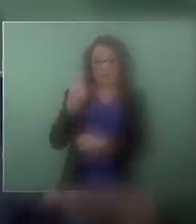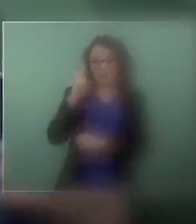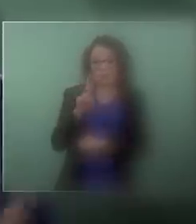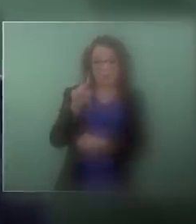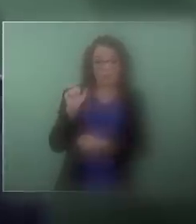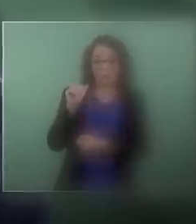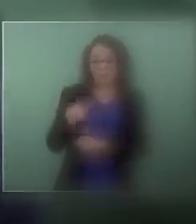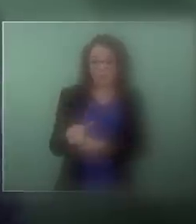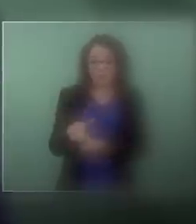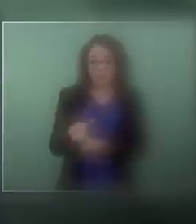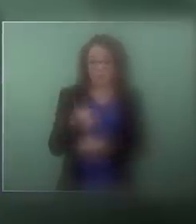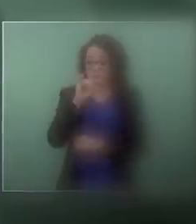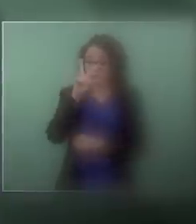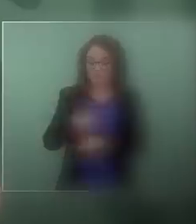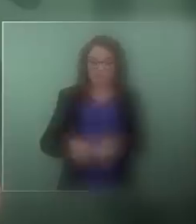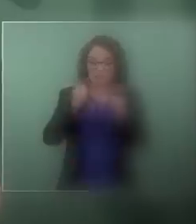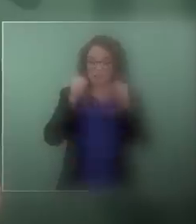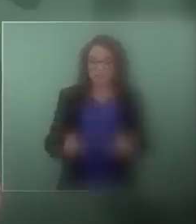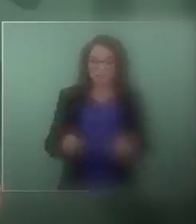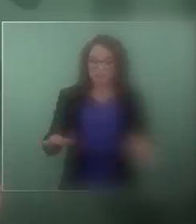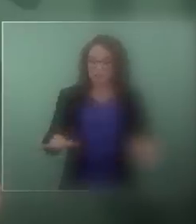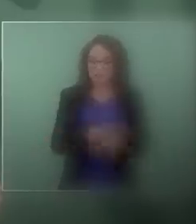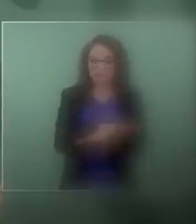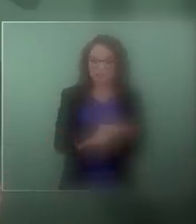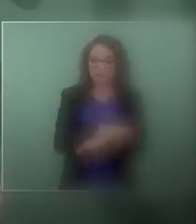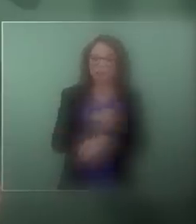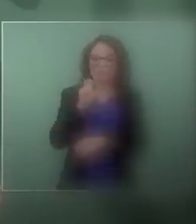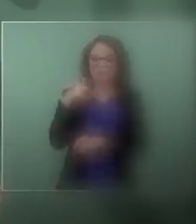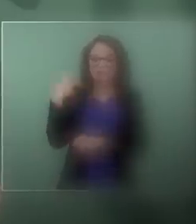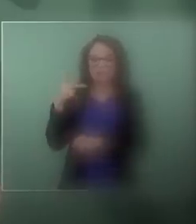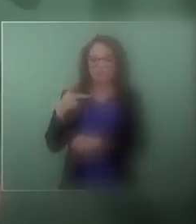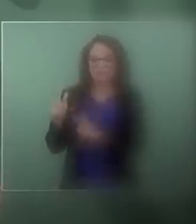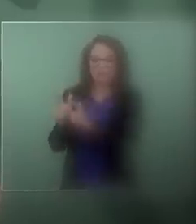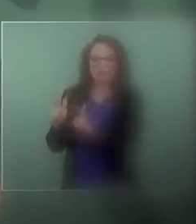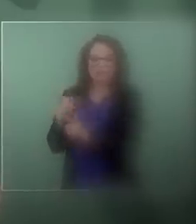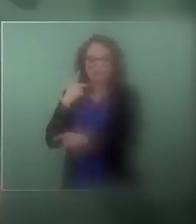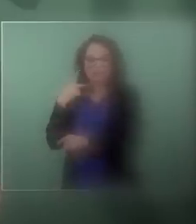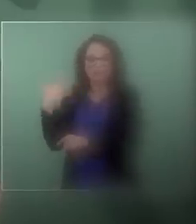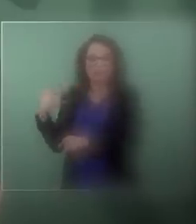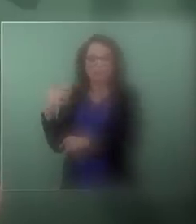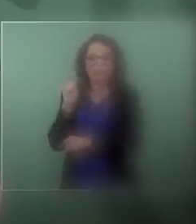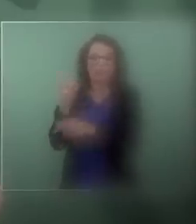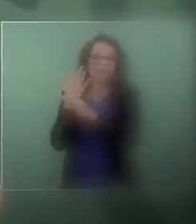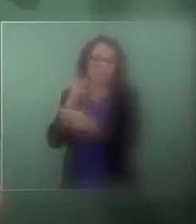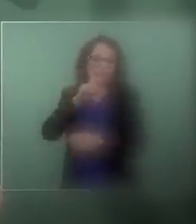Estoy absolutamente seguro que eso fue lo que sucedió en todo el periodo neoliberal.